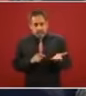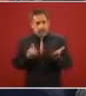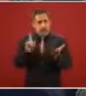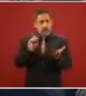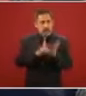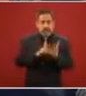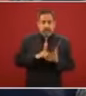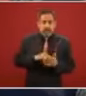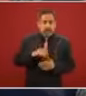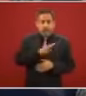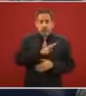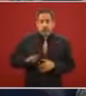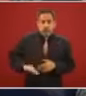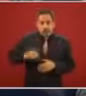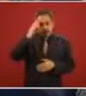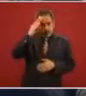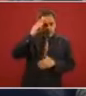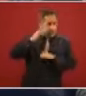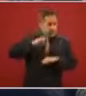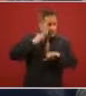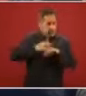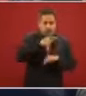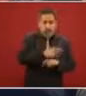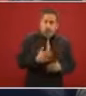cabeceras municipales no hay